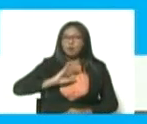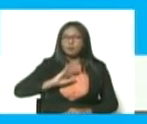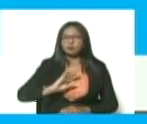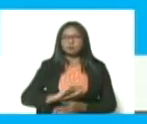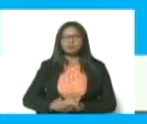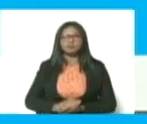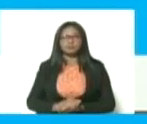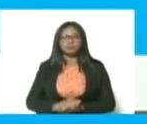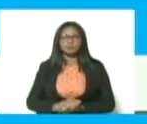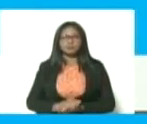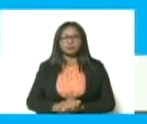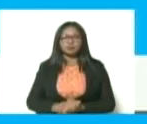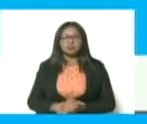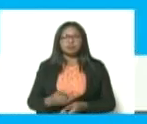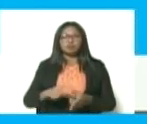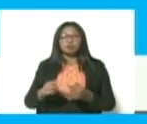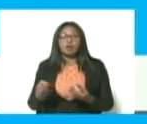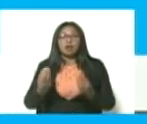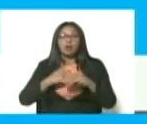Así que el Acuerdo de Ginebra,